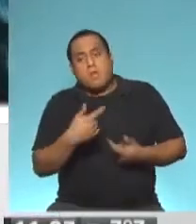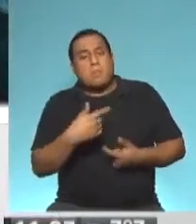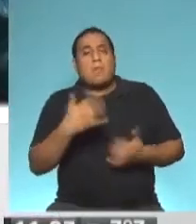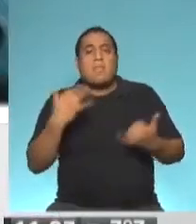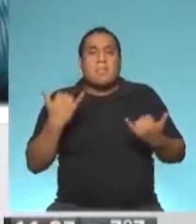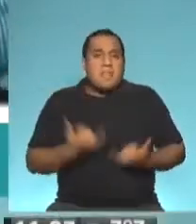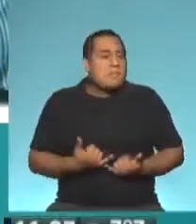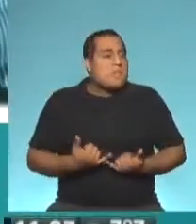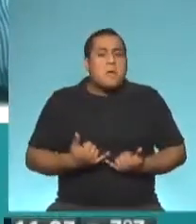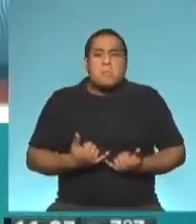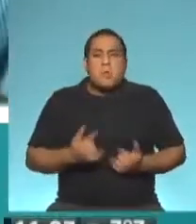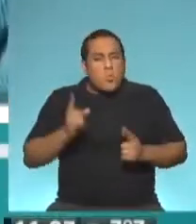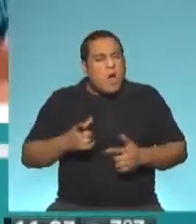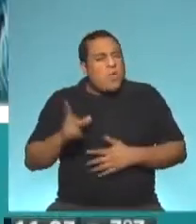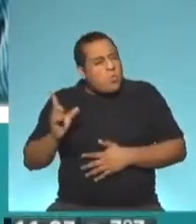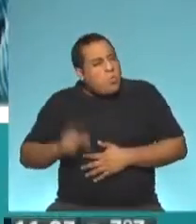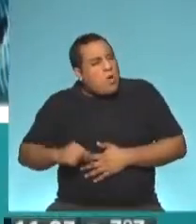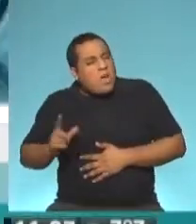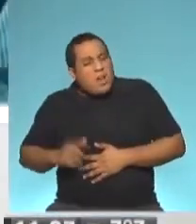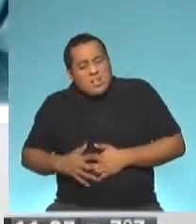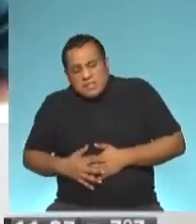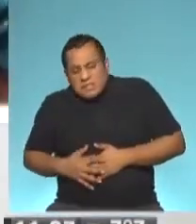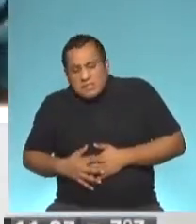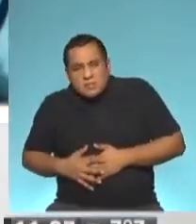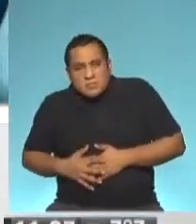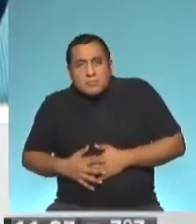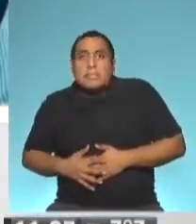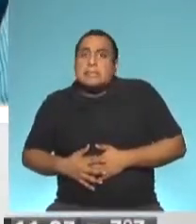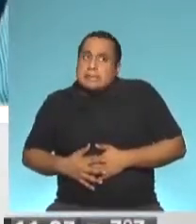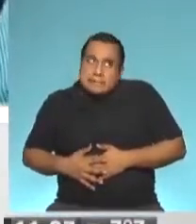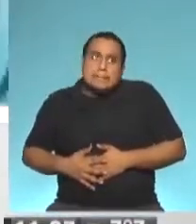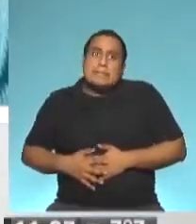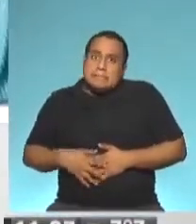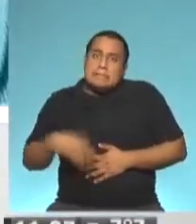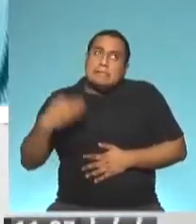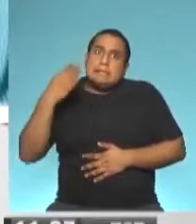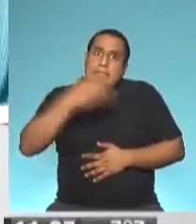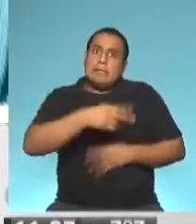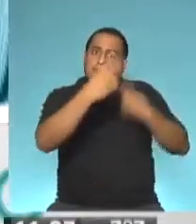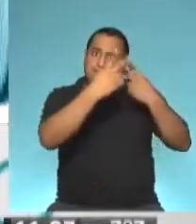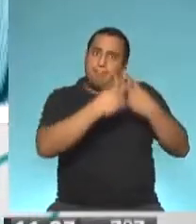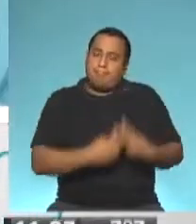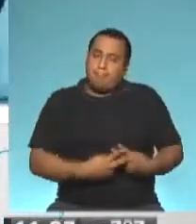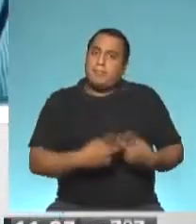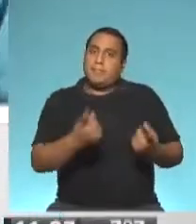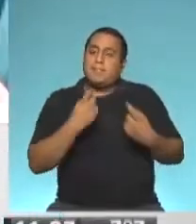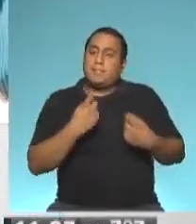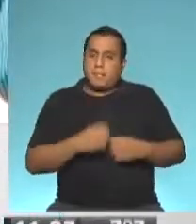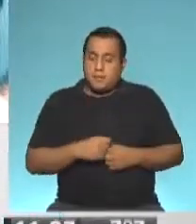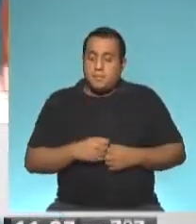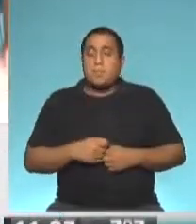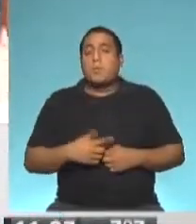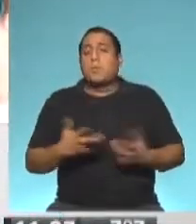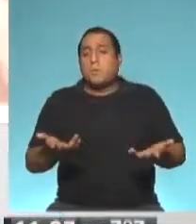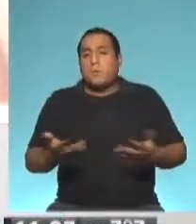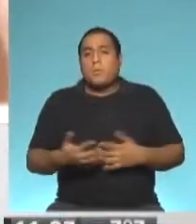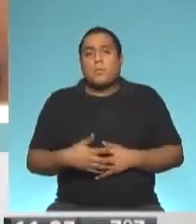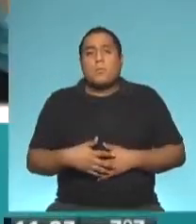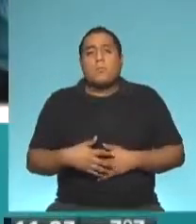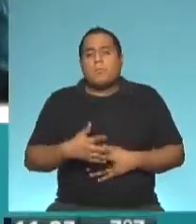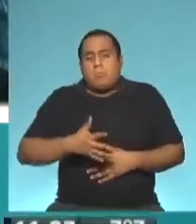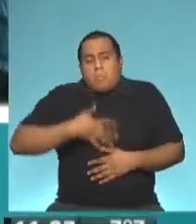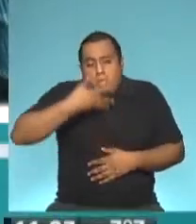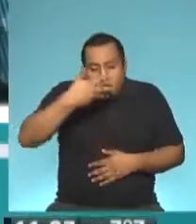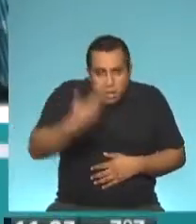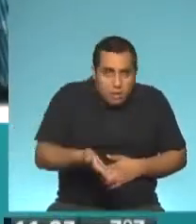o un tratamiento específico, ahí también ameritan que se haga un estudio en mayor profundidad. Cuando uno tiene vómitos que